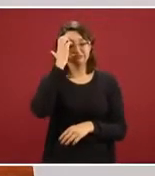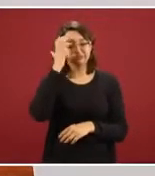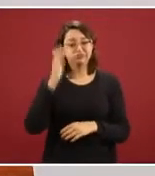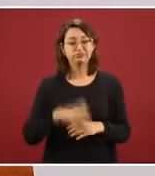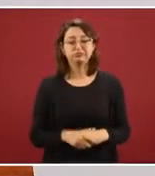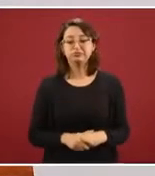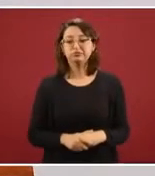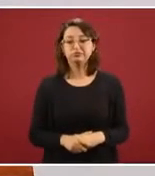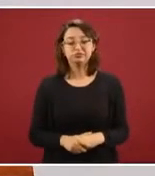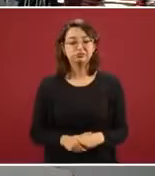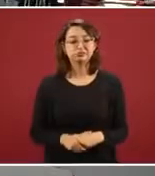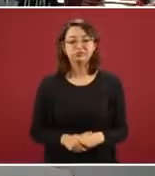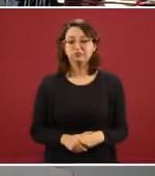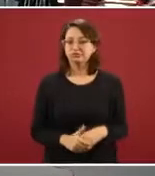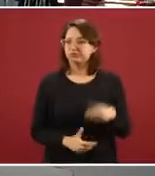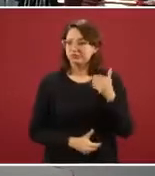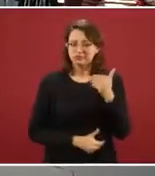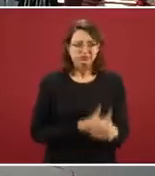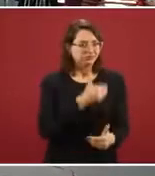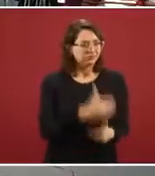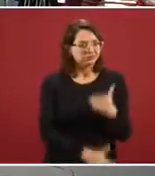vamos avanzando